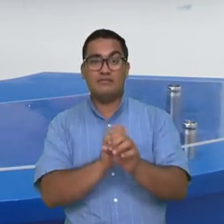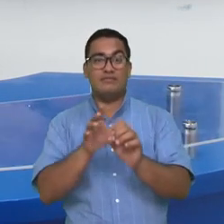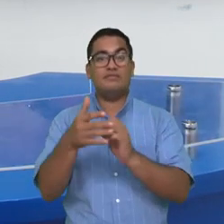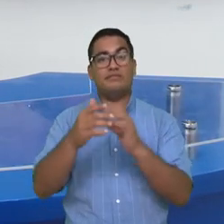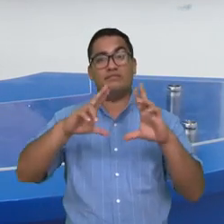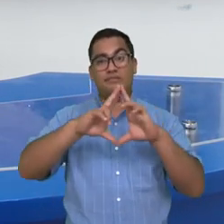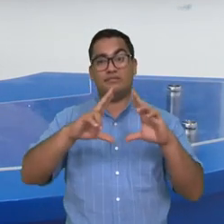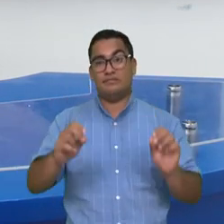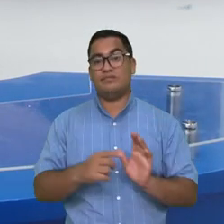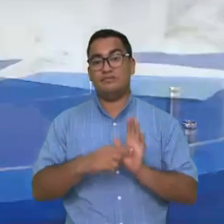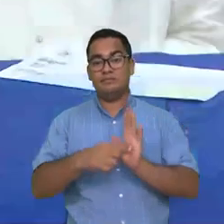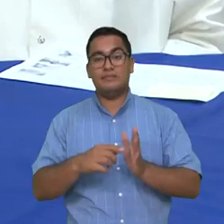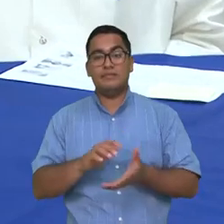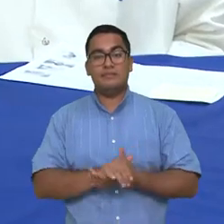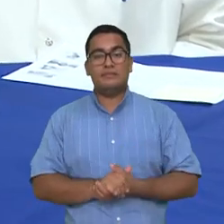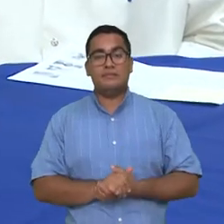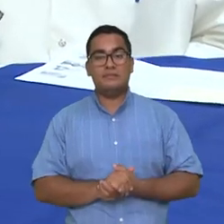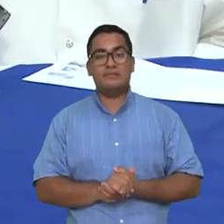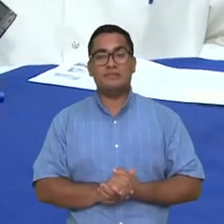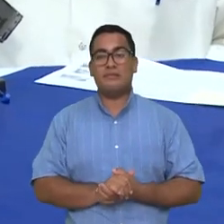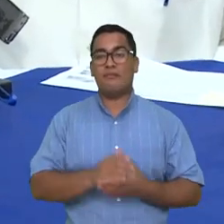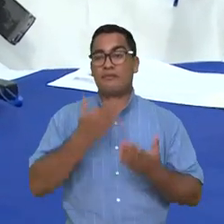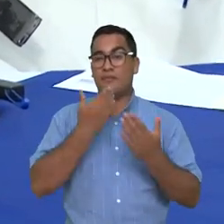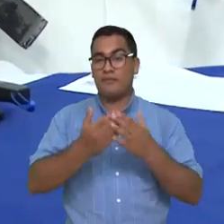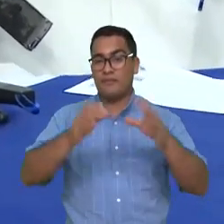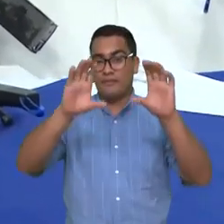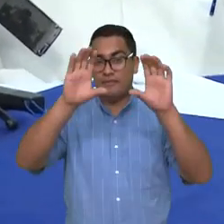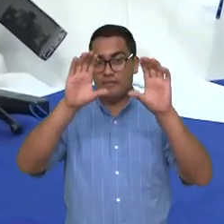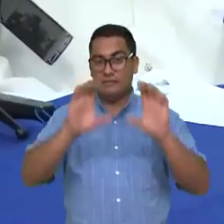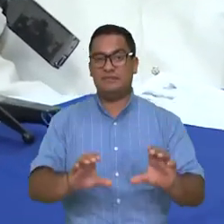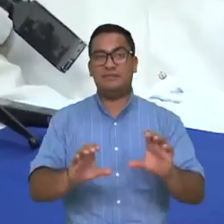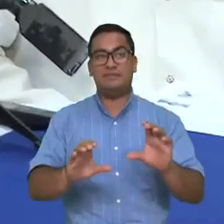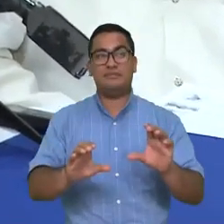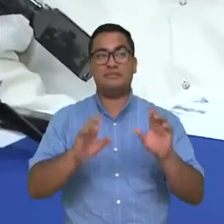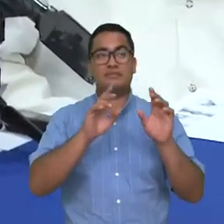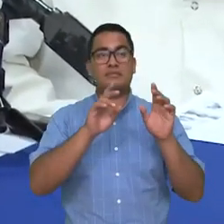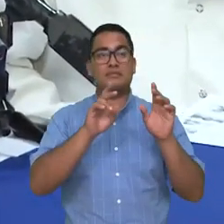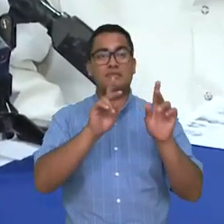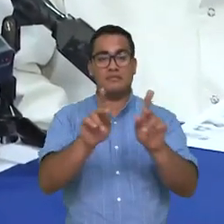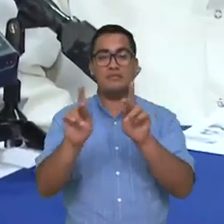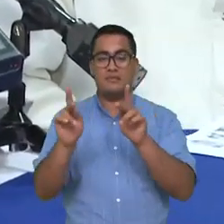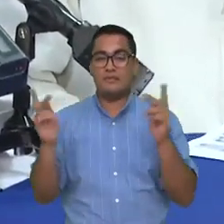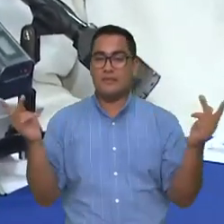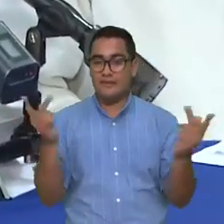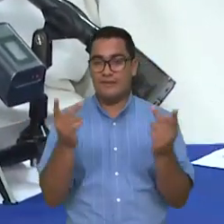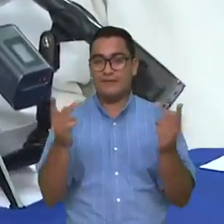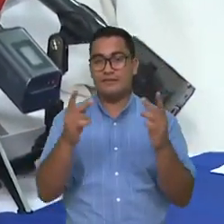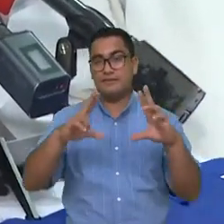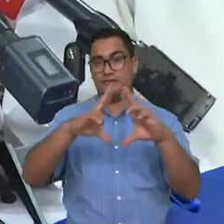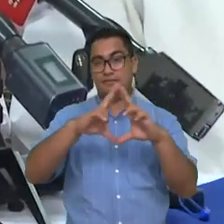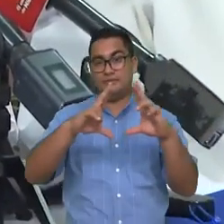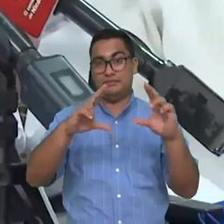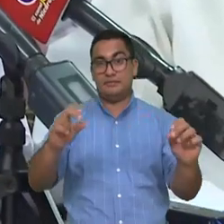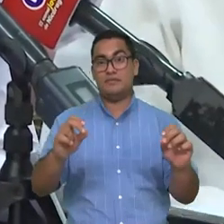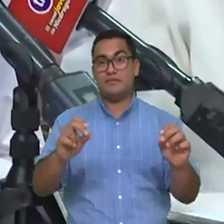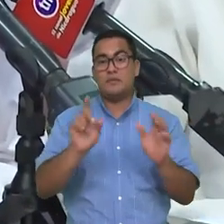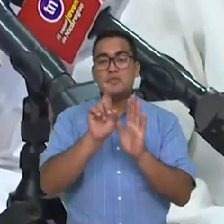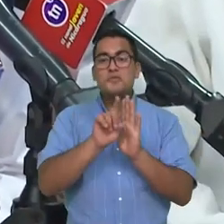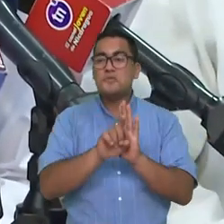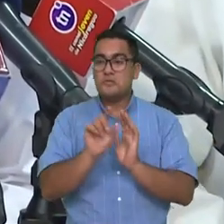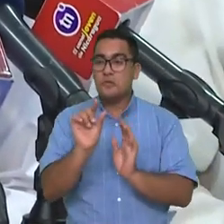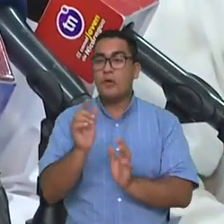en Nicaragua. Buenas tardes a todo el pueblo de Nicaragua. Hace varios